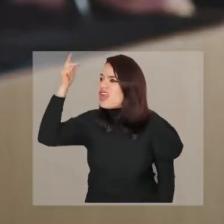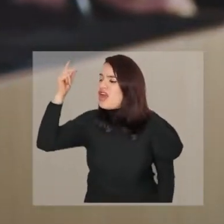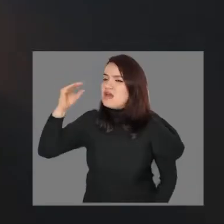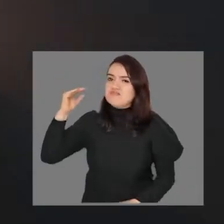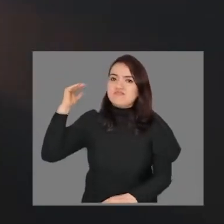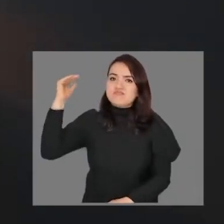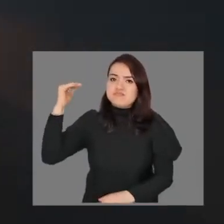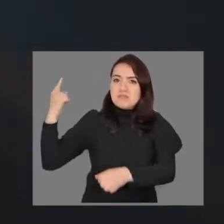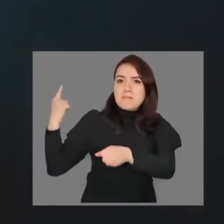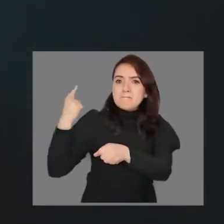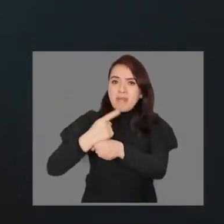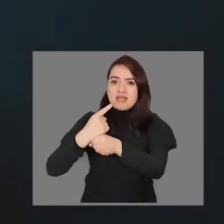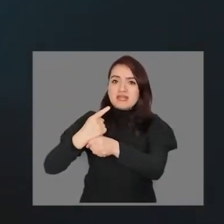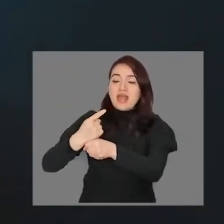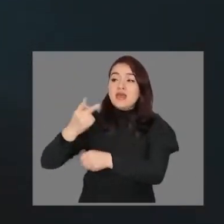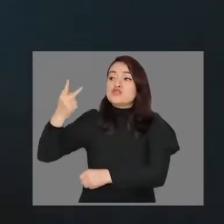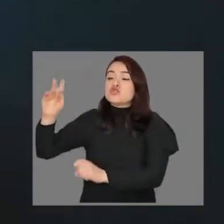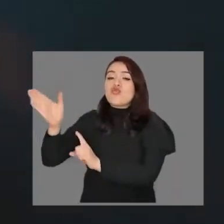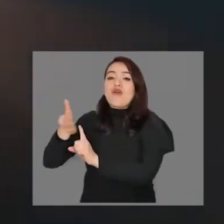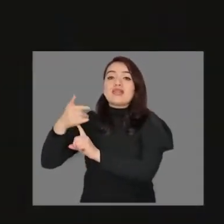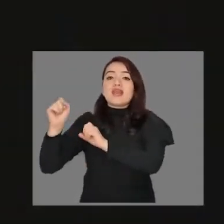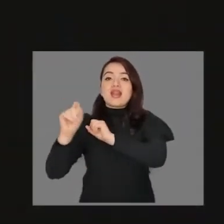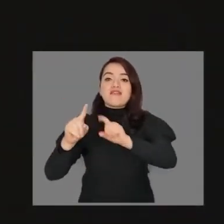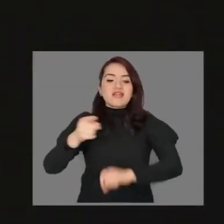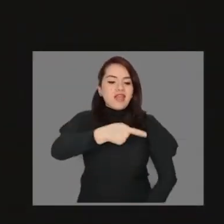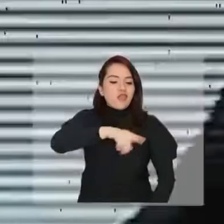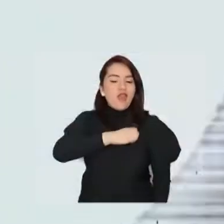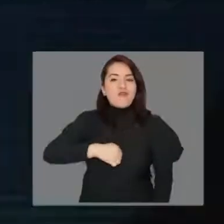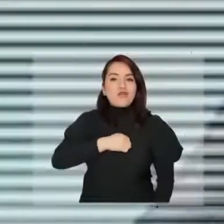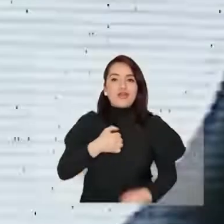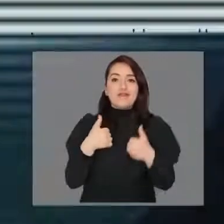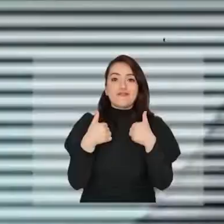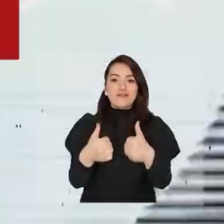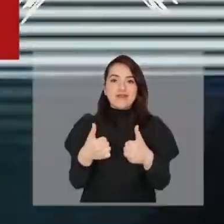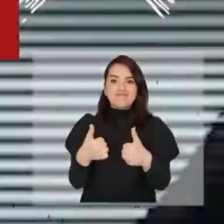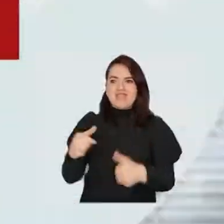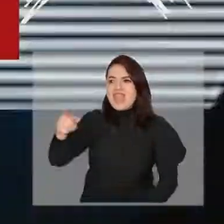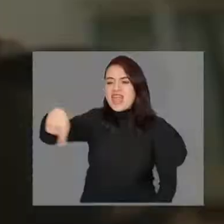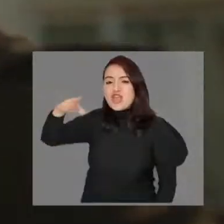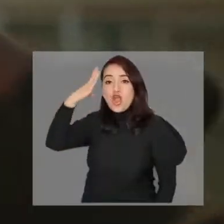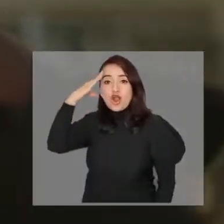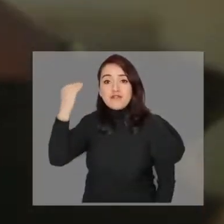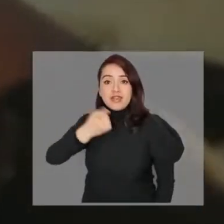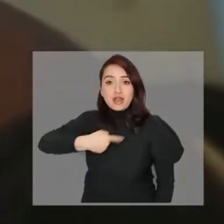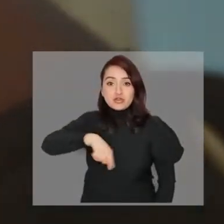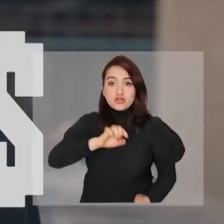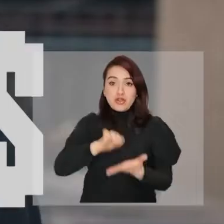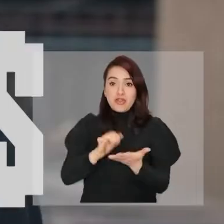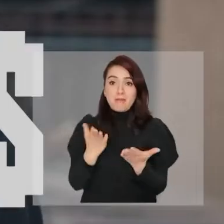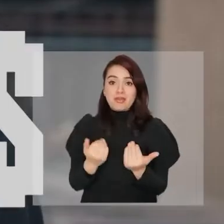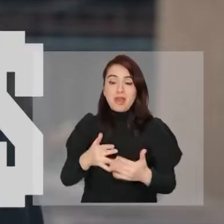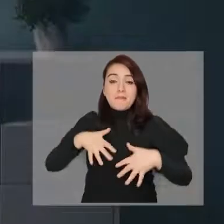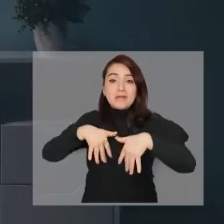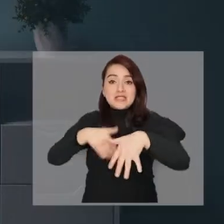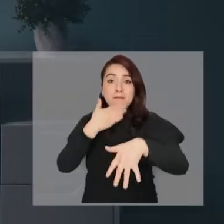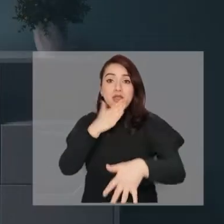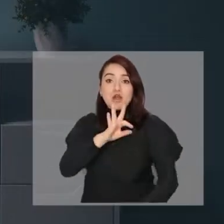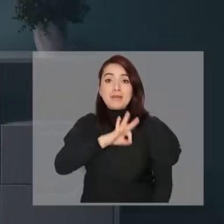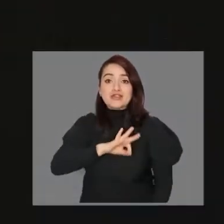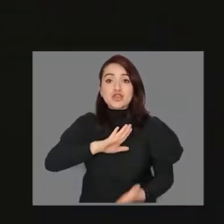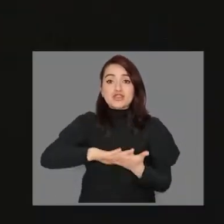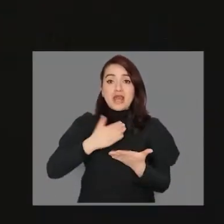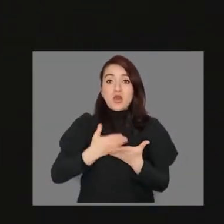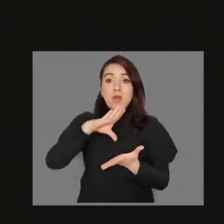sus ideas y defienden su propia bandera. Malditos los que olvidaron nuestras demandas. Marchamos por mejores pensiones, salud,